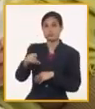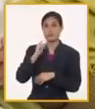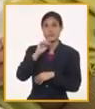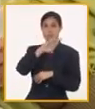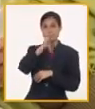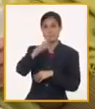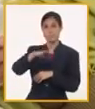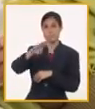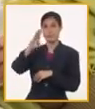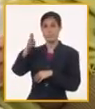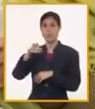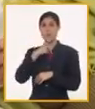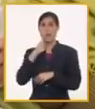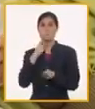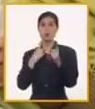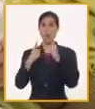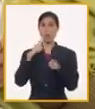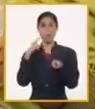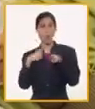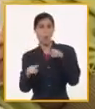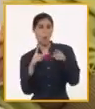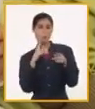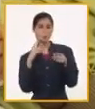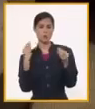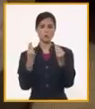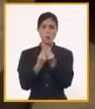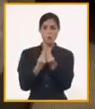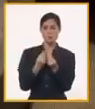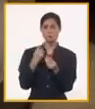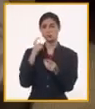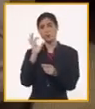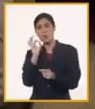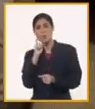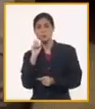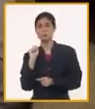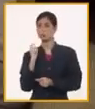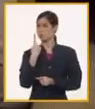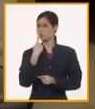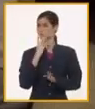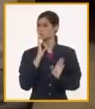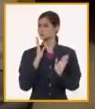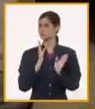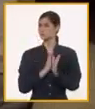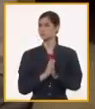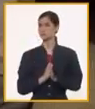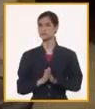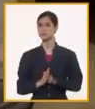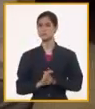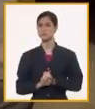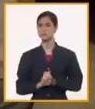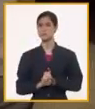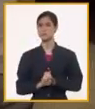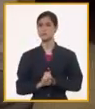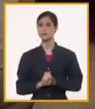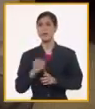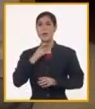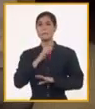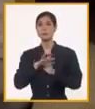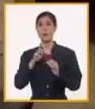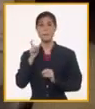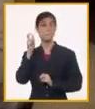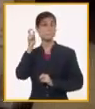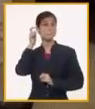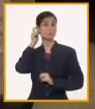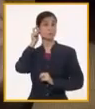solo? ¿Cómo logra que lo inserten en la...? Bueno, porque yo, había una compañera enfermera,